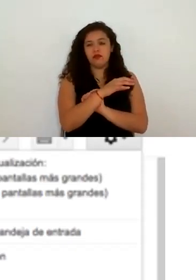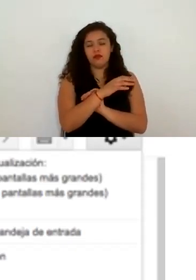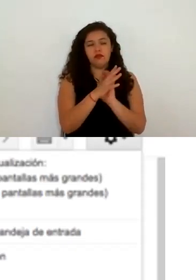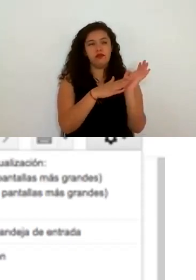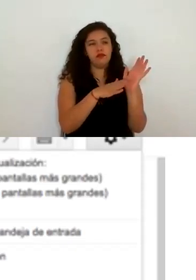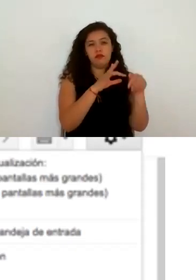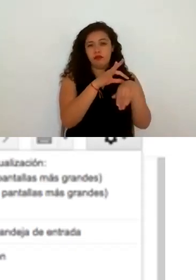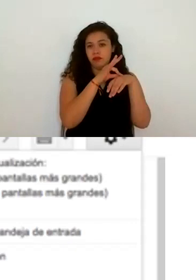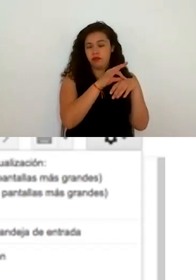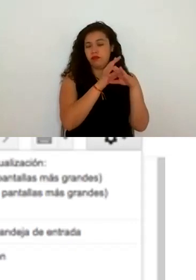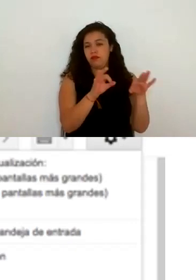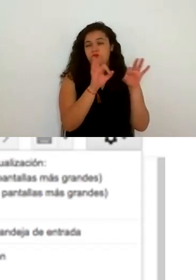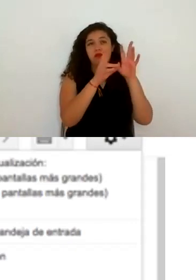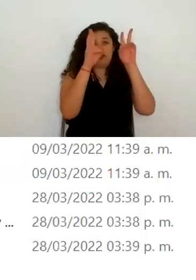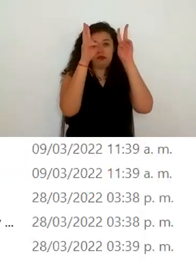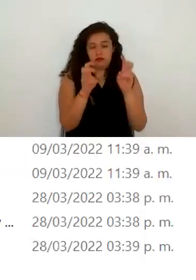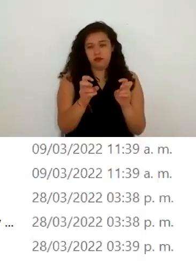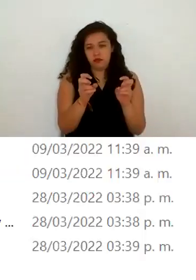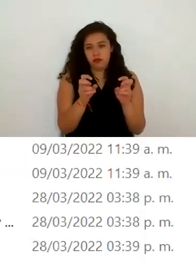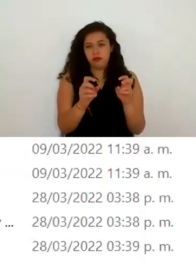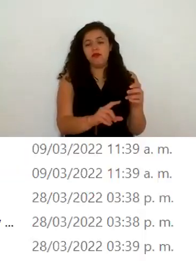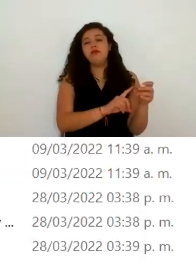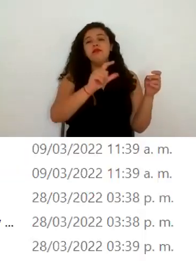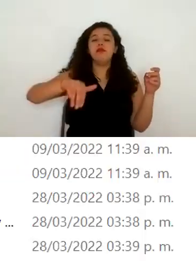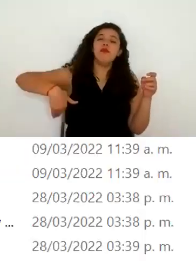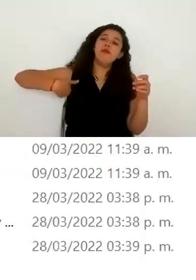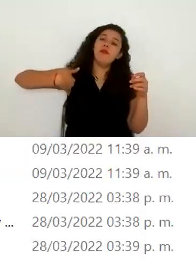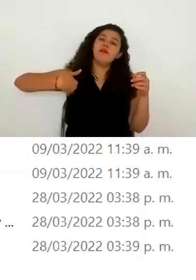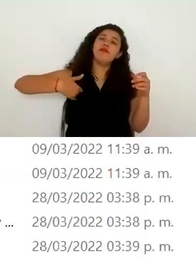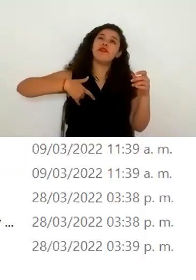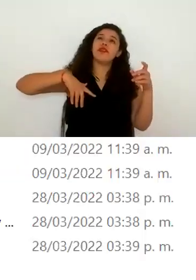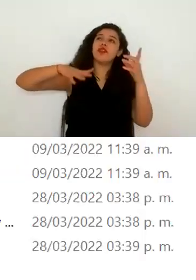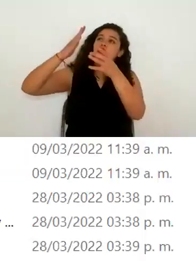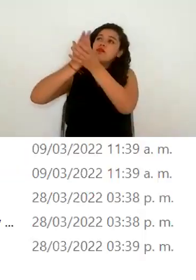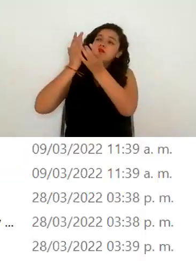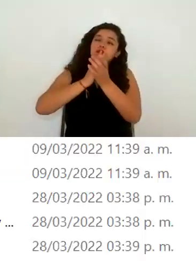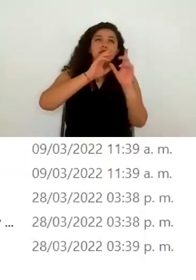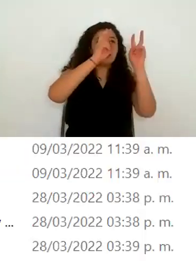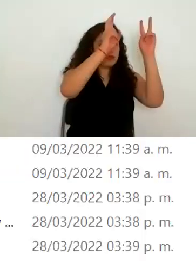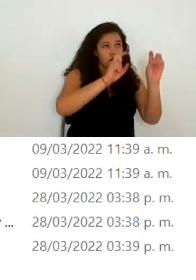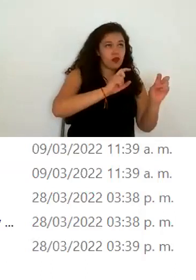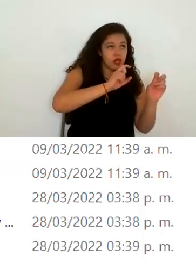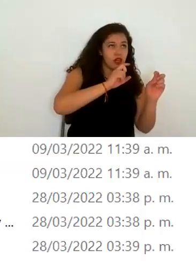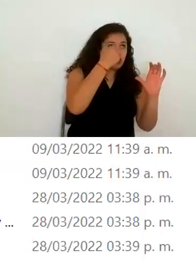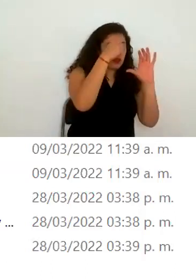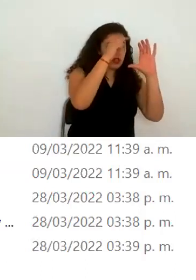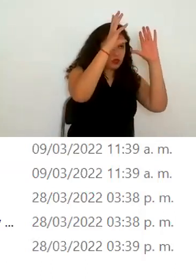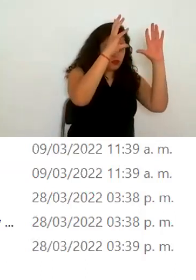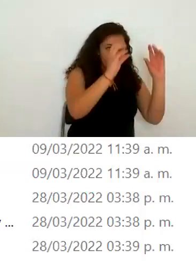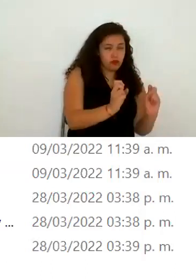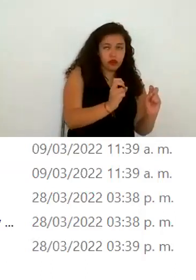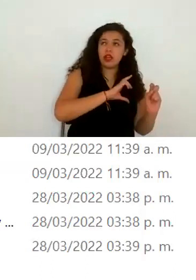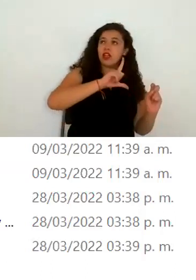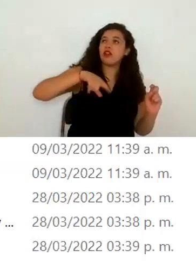sustantivo, se descargue y se guarde en la carpeta que le corresponde de acuerdo a sus asuntos que van